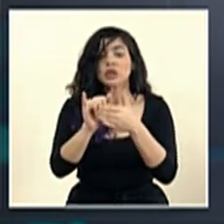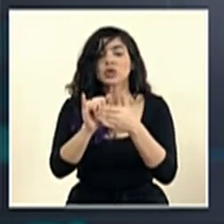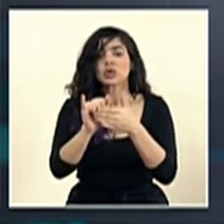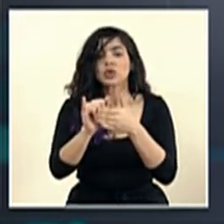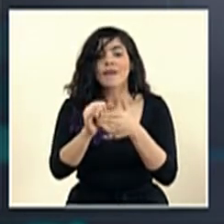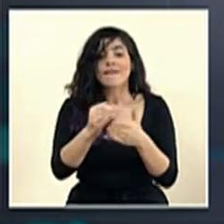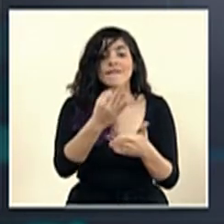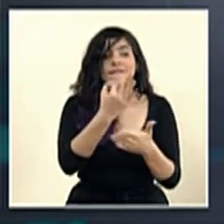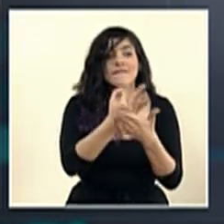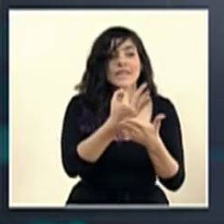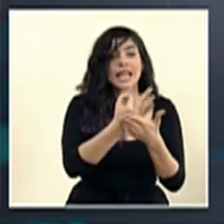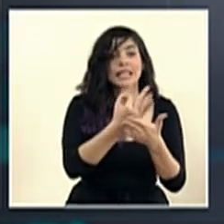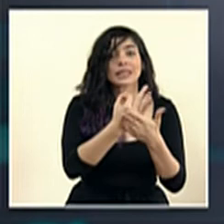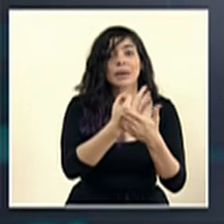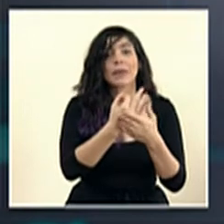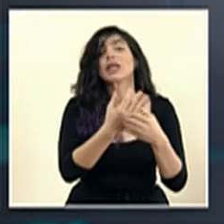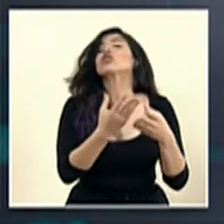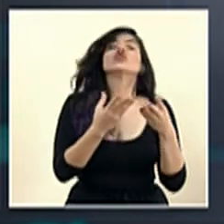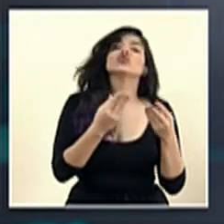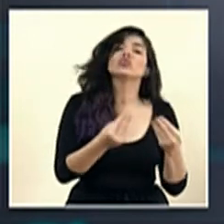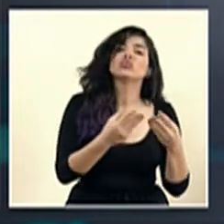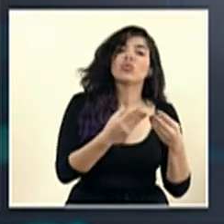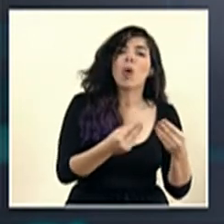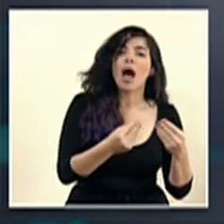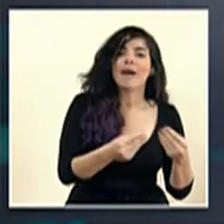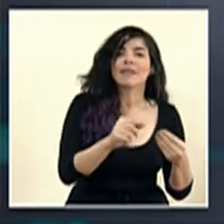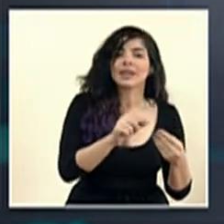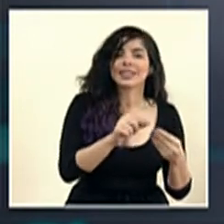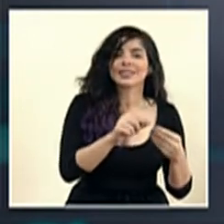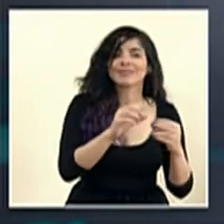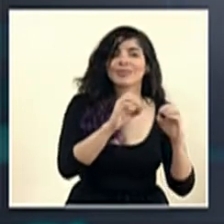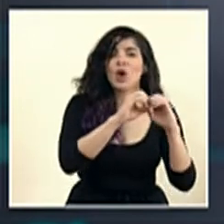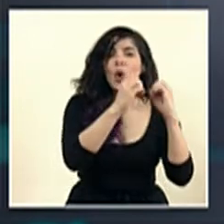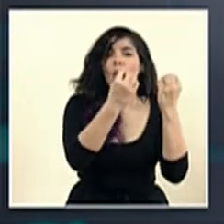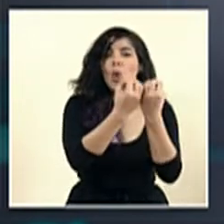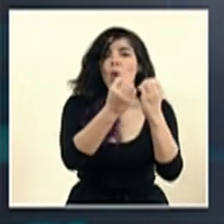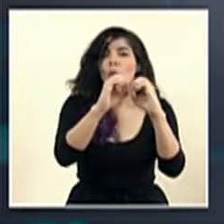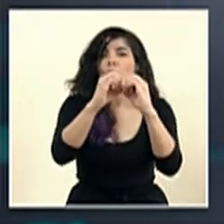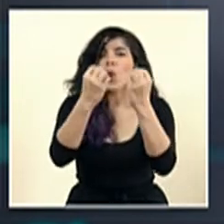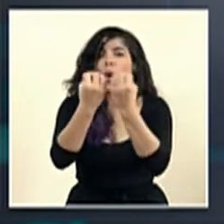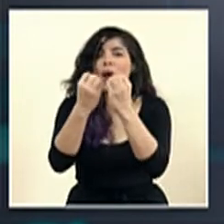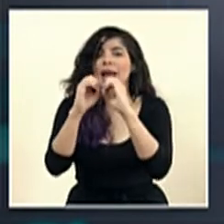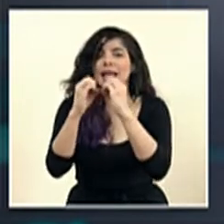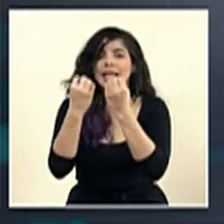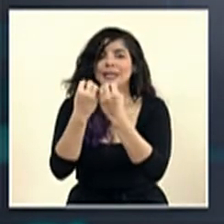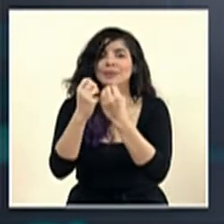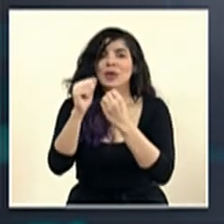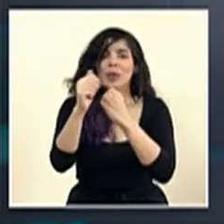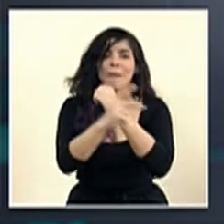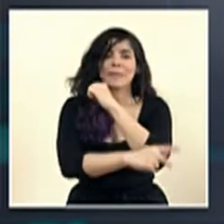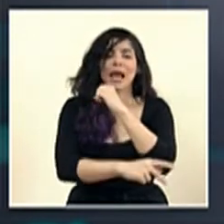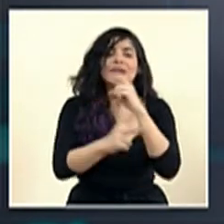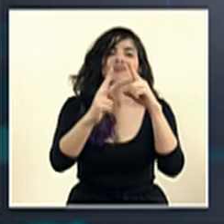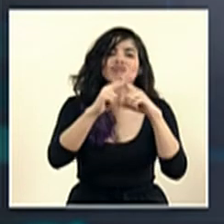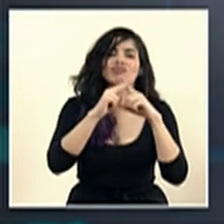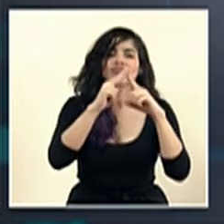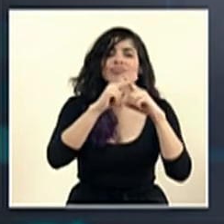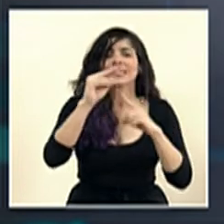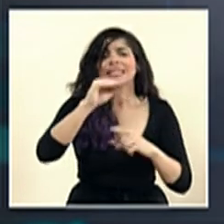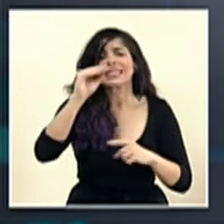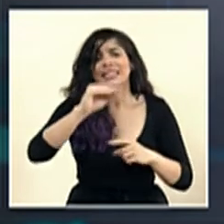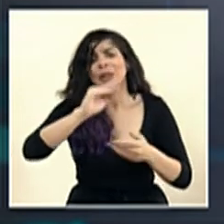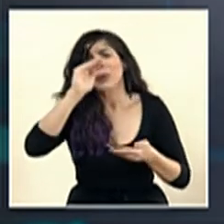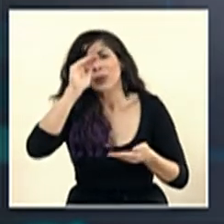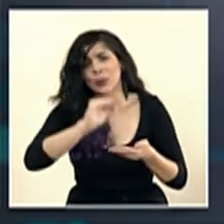los financiamientos blandos de los organismos multilaterales que nos prestan a tasas mucho más bajas